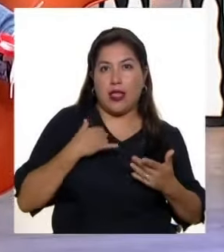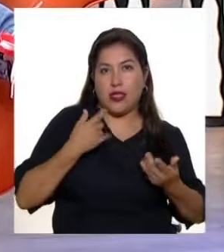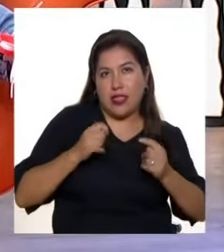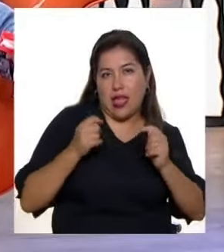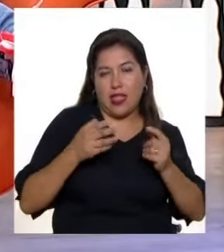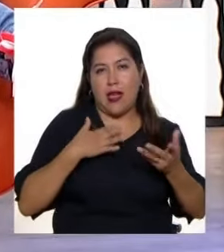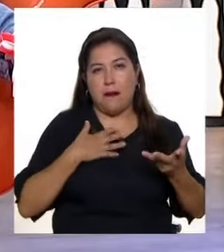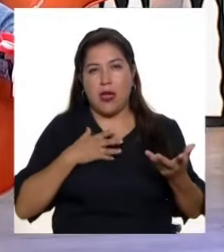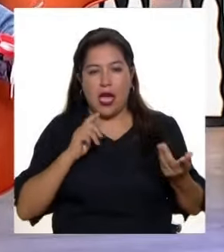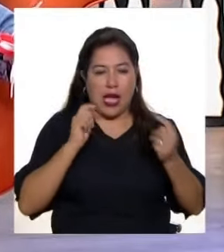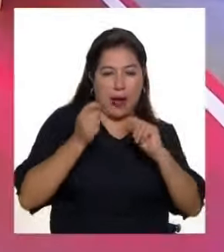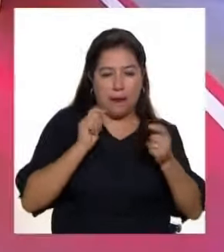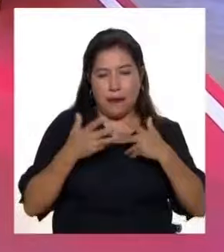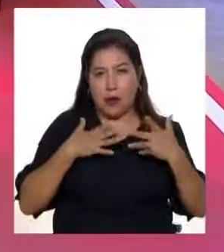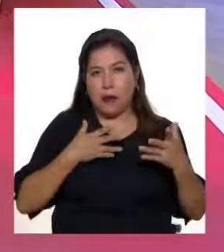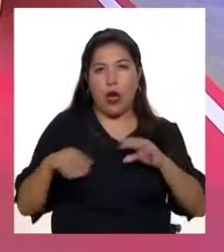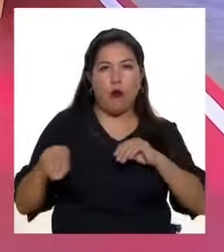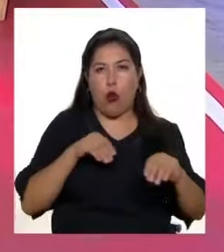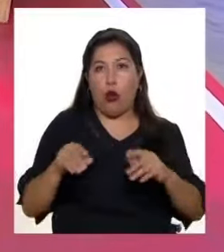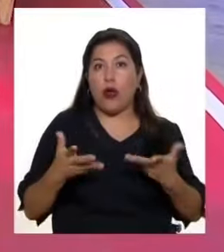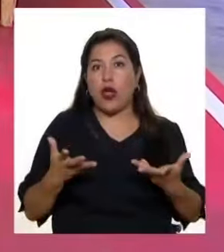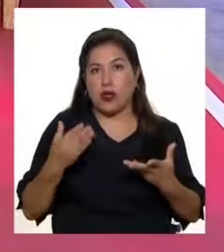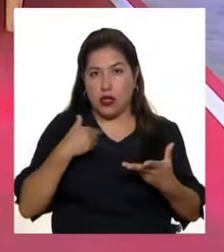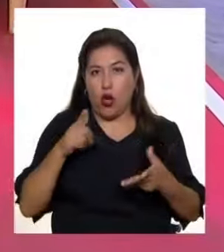cantar todo a la vez. Sí, yo he vuelto a hacer... Sí,